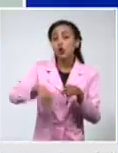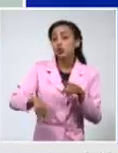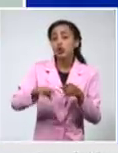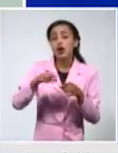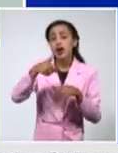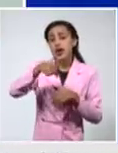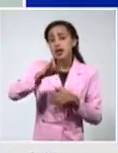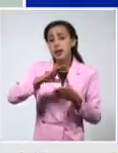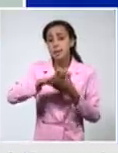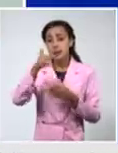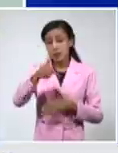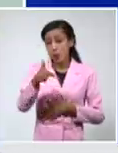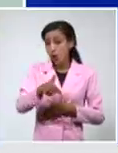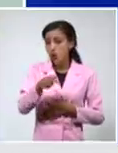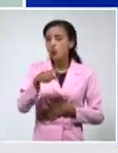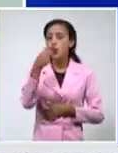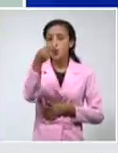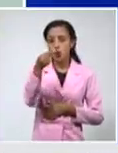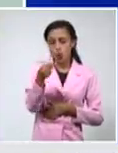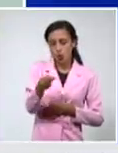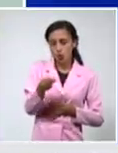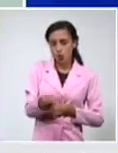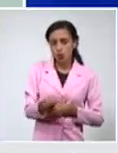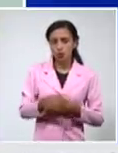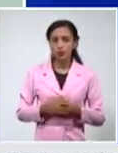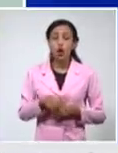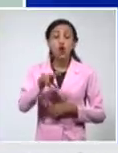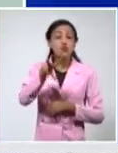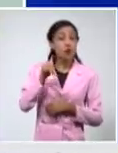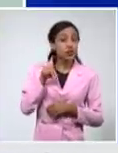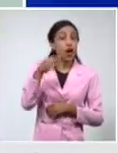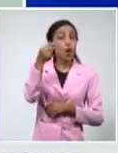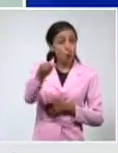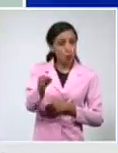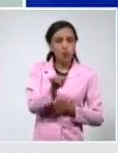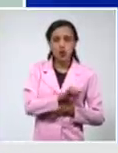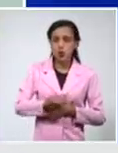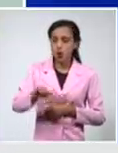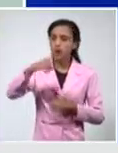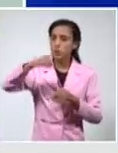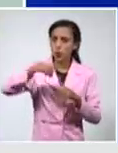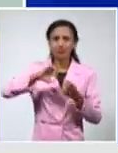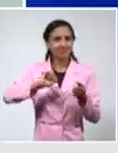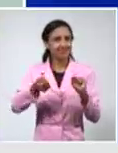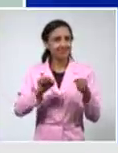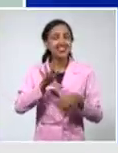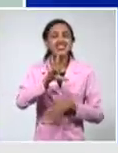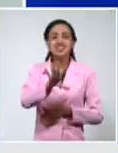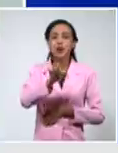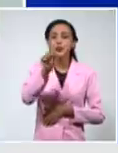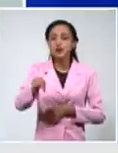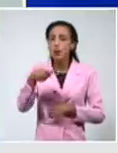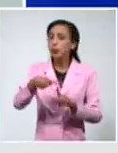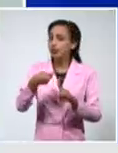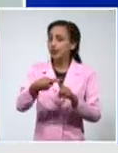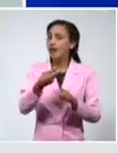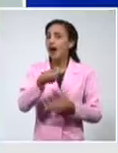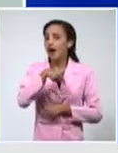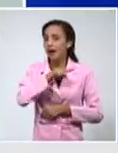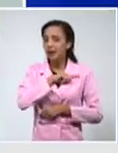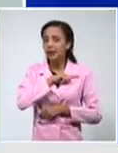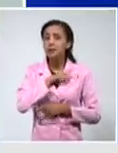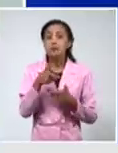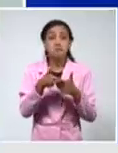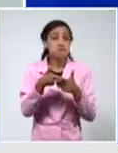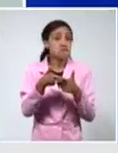caso autóctono en cada uno. Las Tunas, con control de la pandemia, 5 casos autóctonos ayer, el mayor